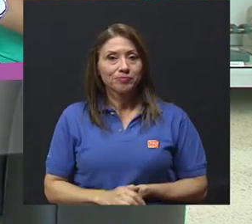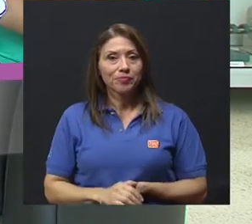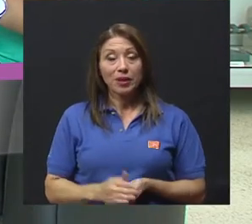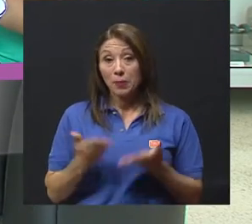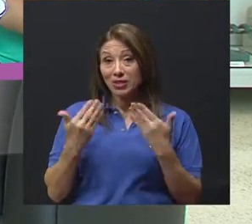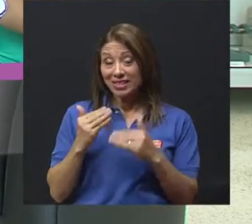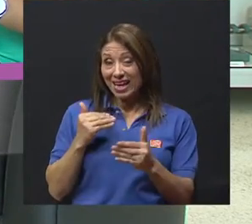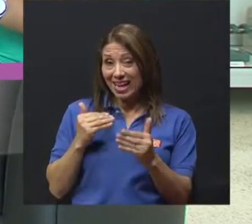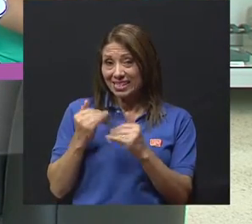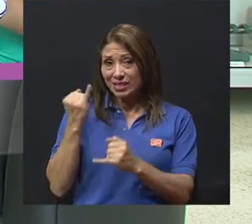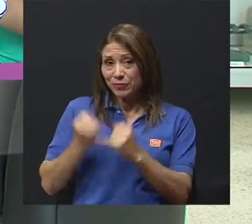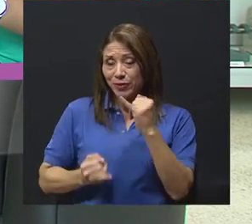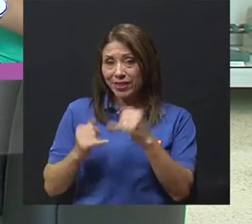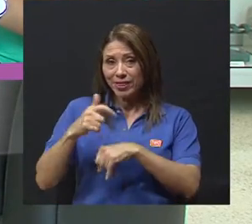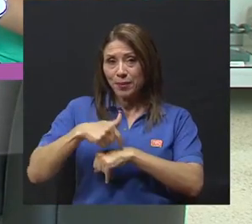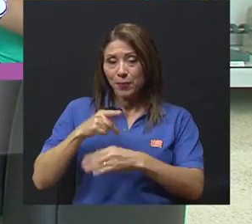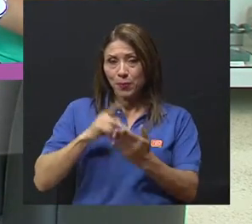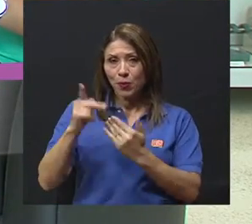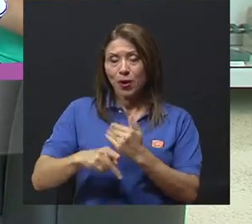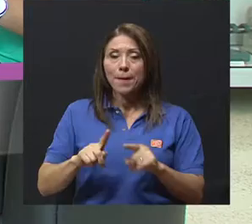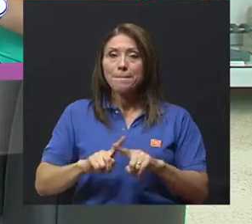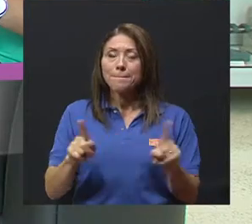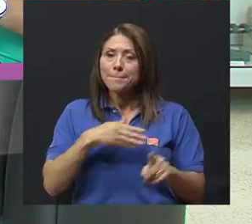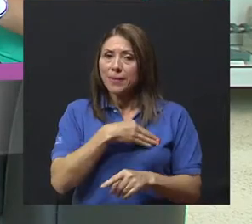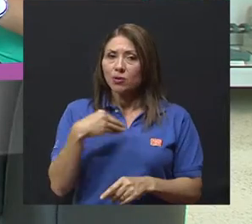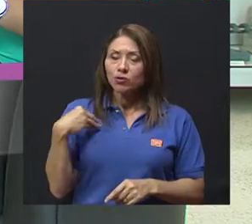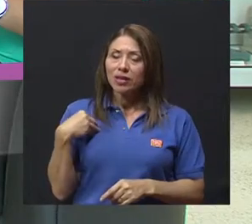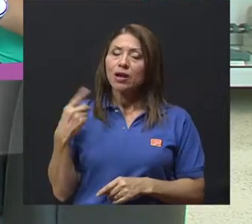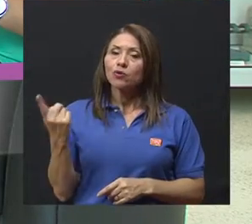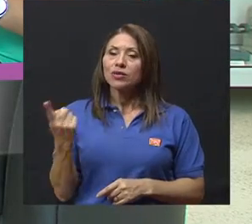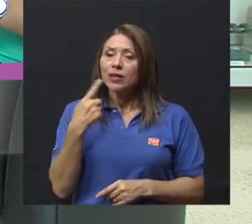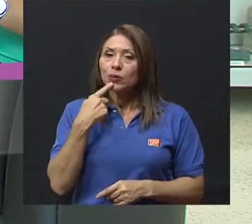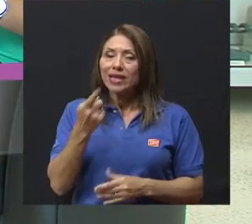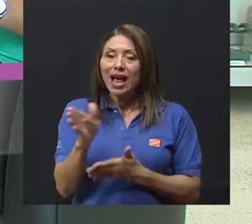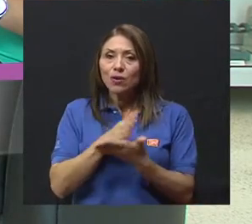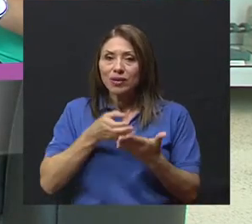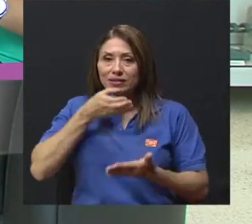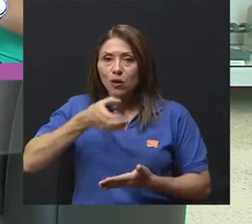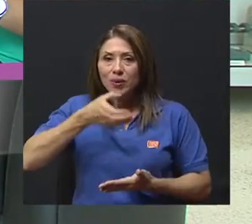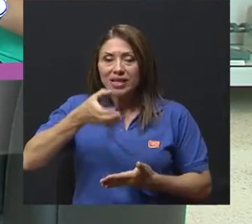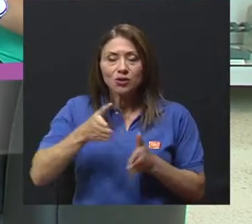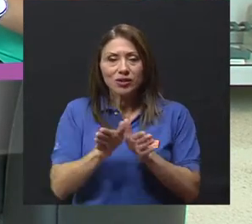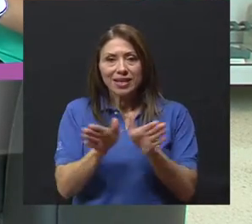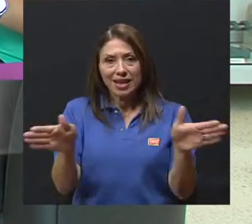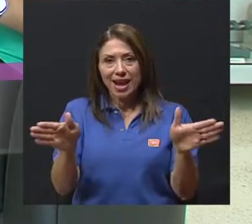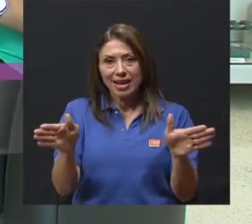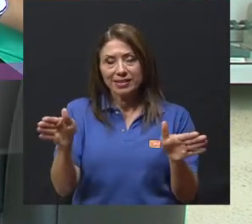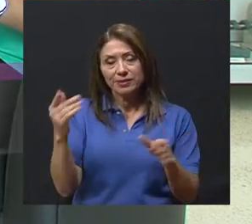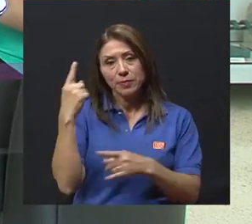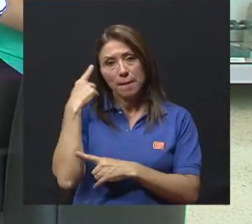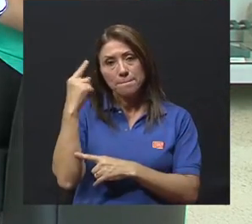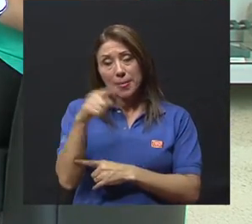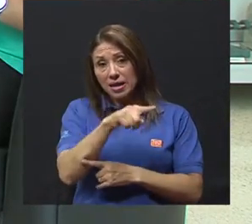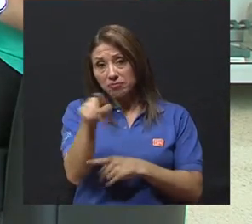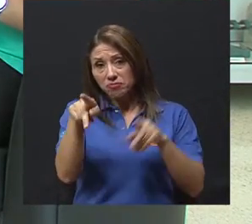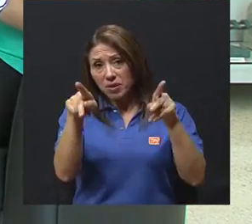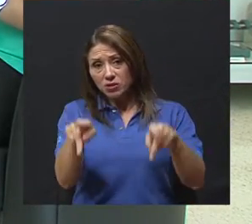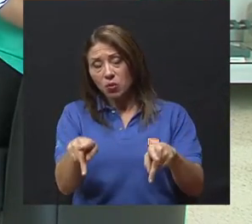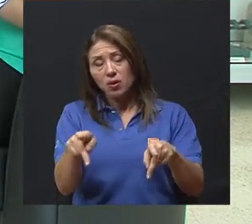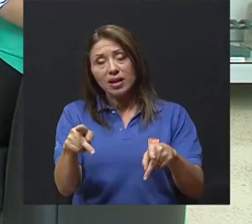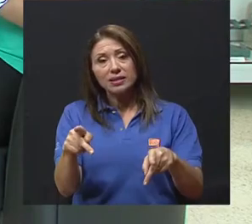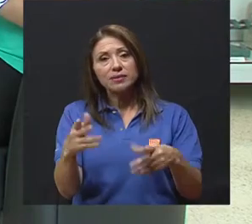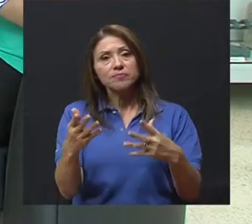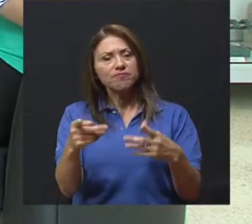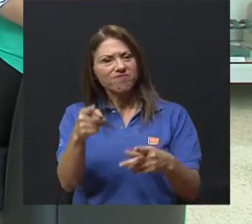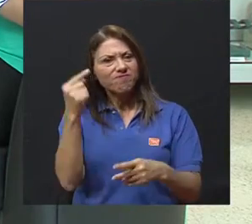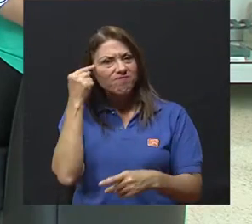casi se nos acaba el tiempo del programa pero sí me gustaría que usted nos regale algunas recomendaciones generales para aquellas personas allá en sus